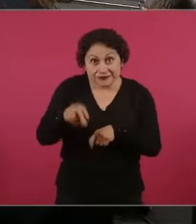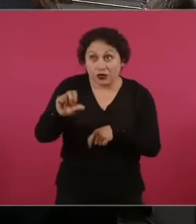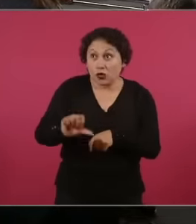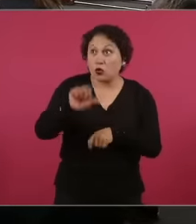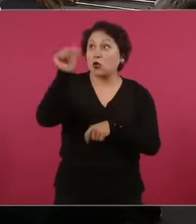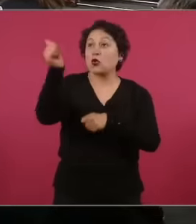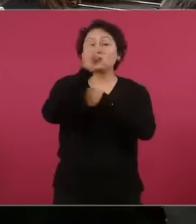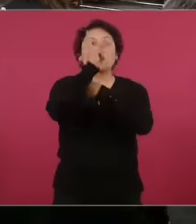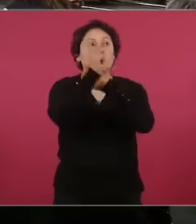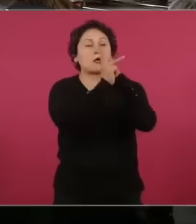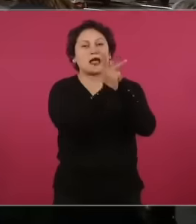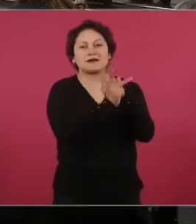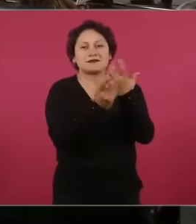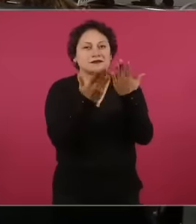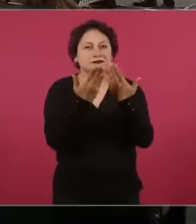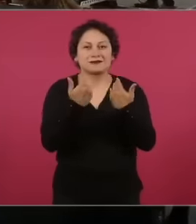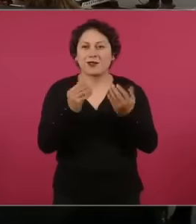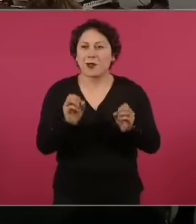todo respeto,